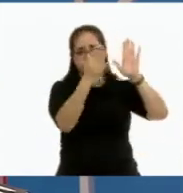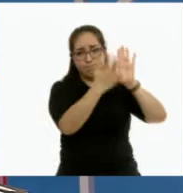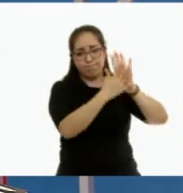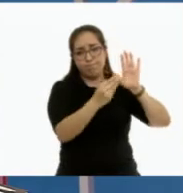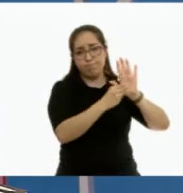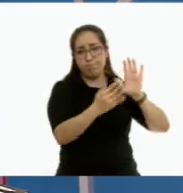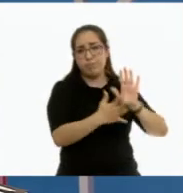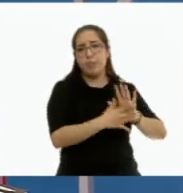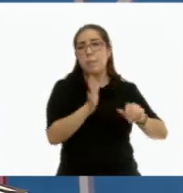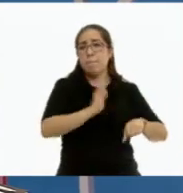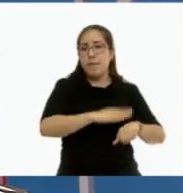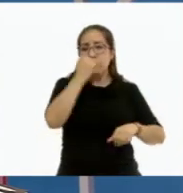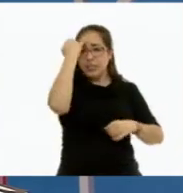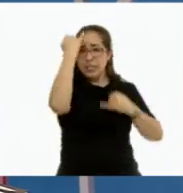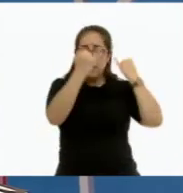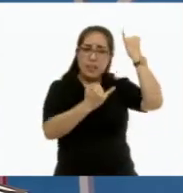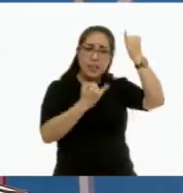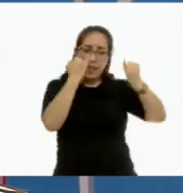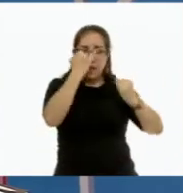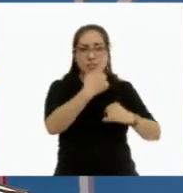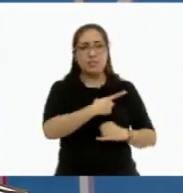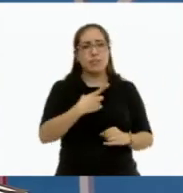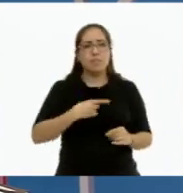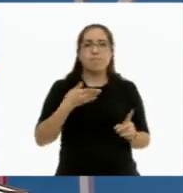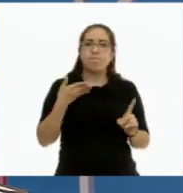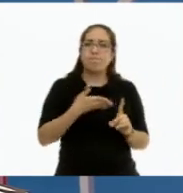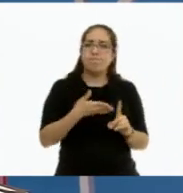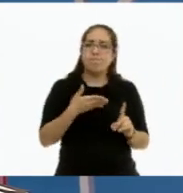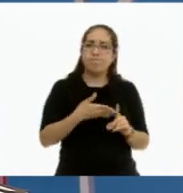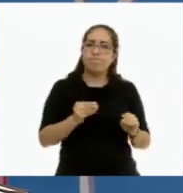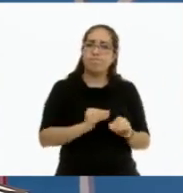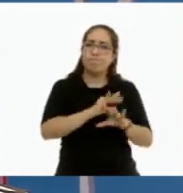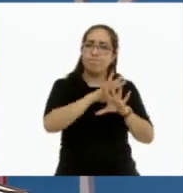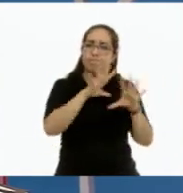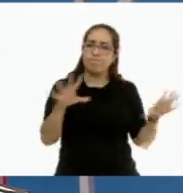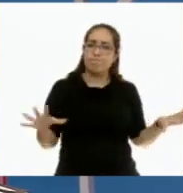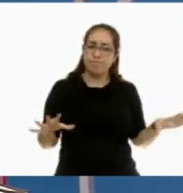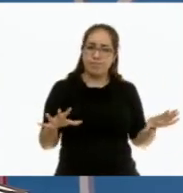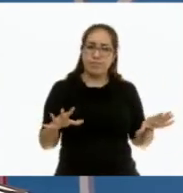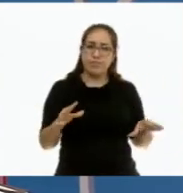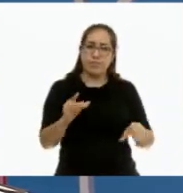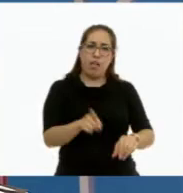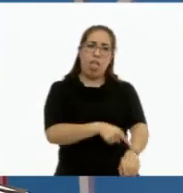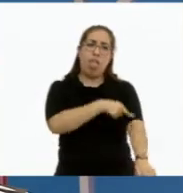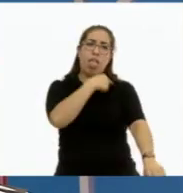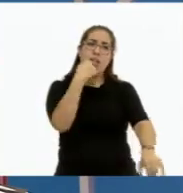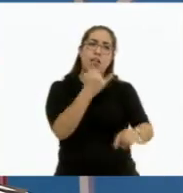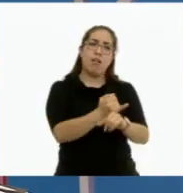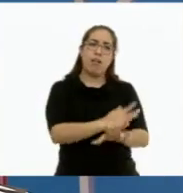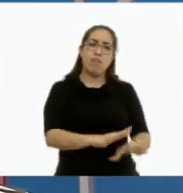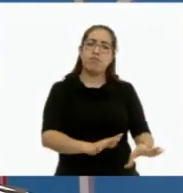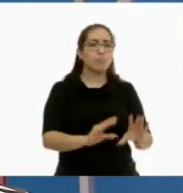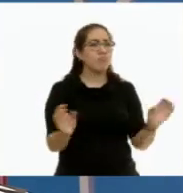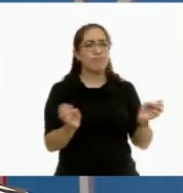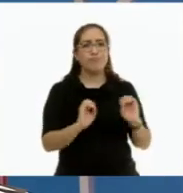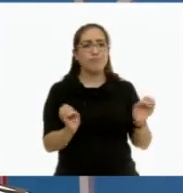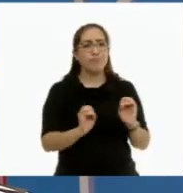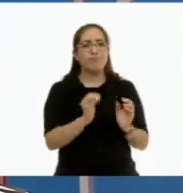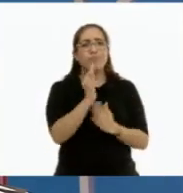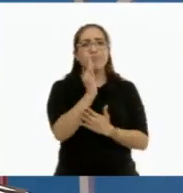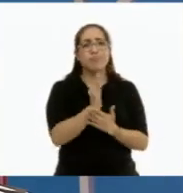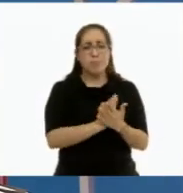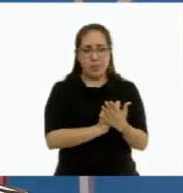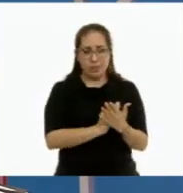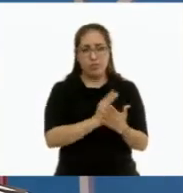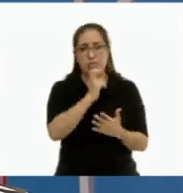ideas y estas ideas tienen que ser muy precisas para no saturar todo de mucha información. Ajá. Y sean imágenes también